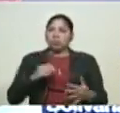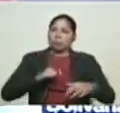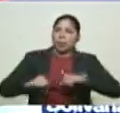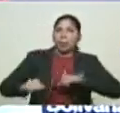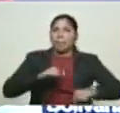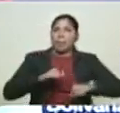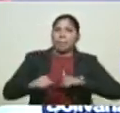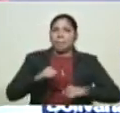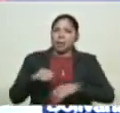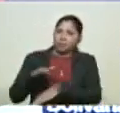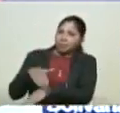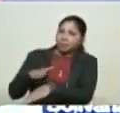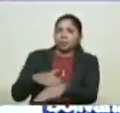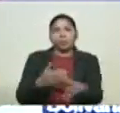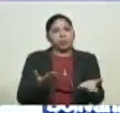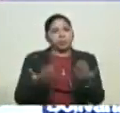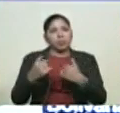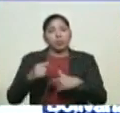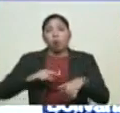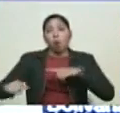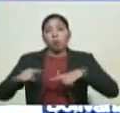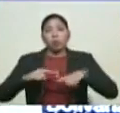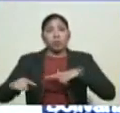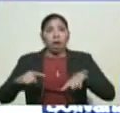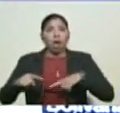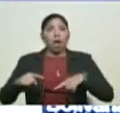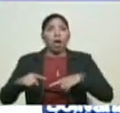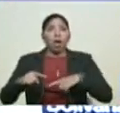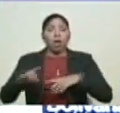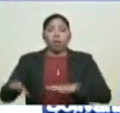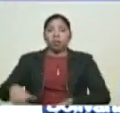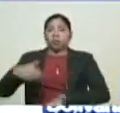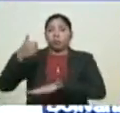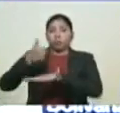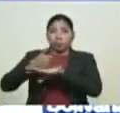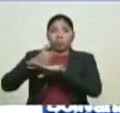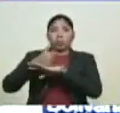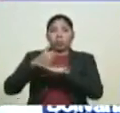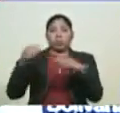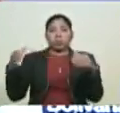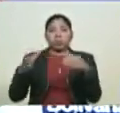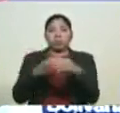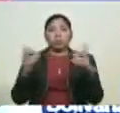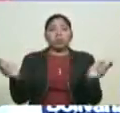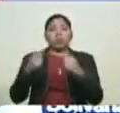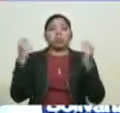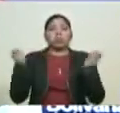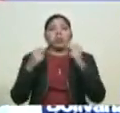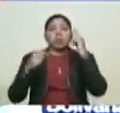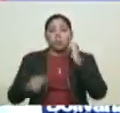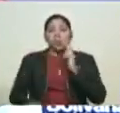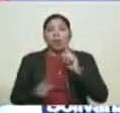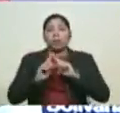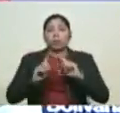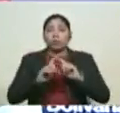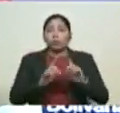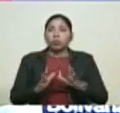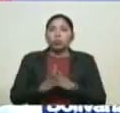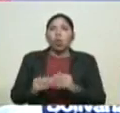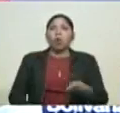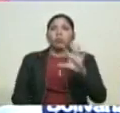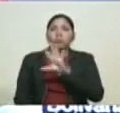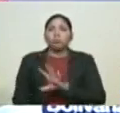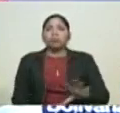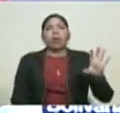del 4x4, coordinando con el comando de campaña Simón Bolívar a nivel de todos los estados, pendiente